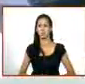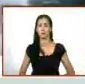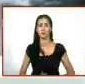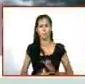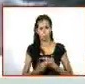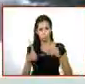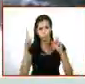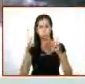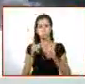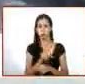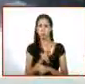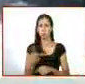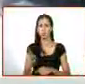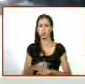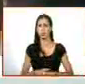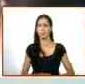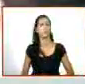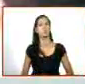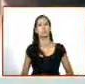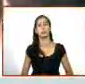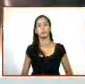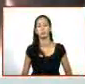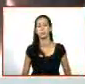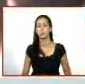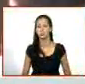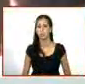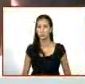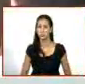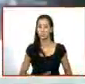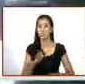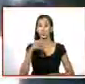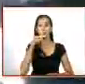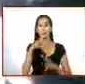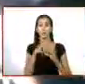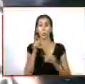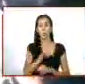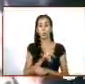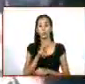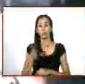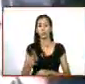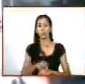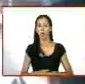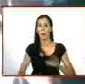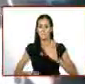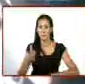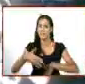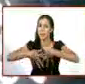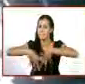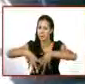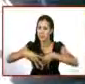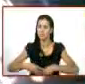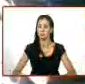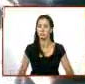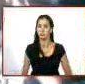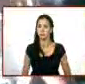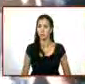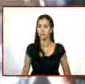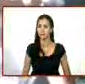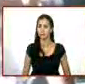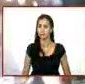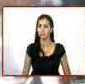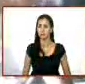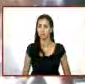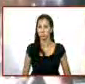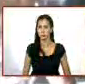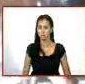dale. Hoy 15 de octubre todos los puertorriqueños se tiraron a una marcha. Se tiraron